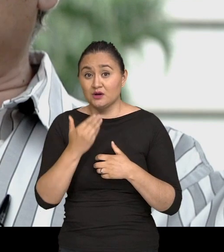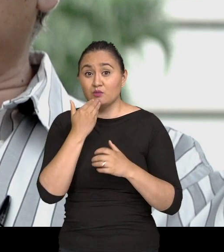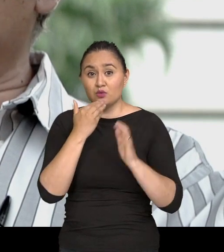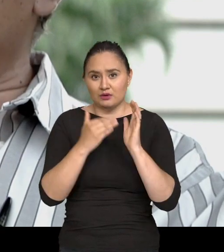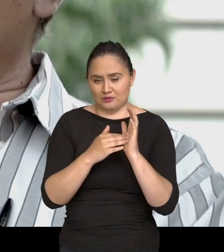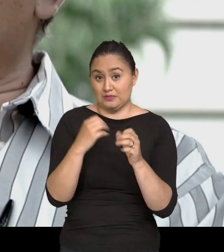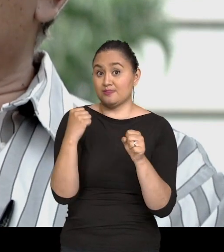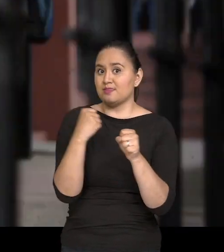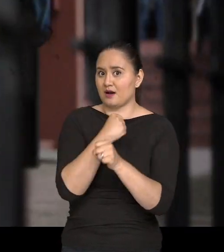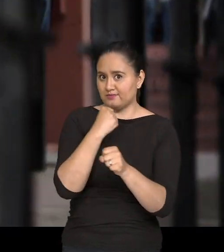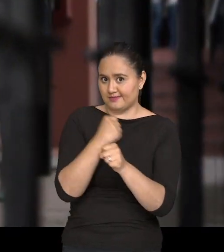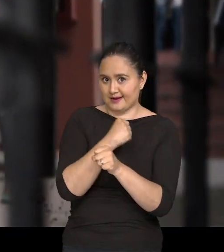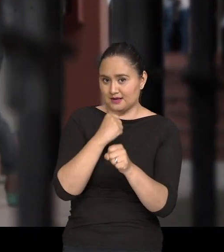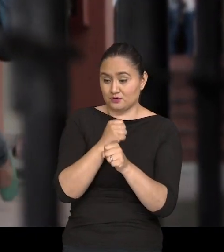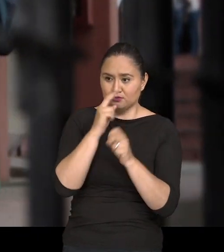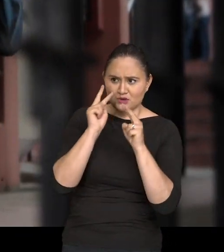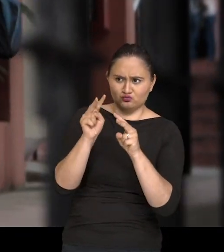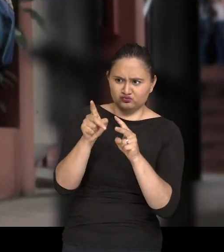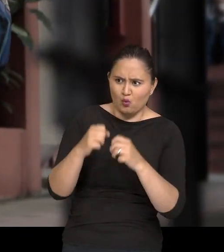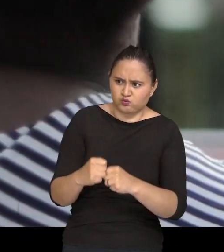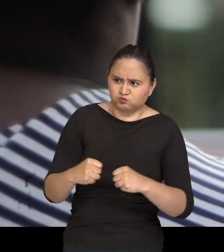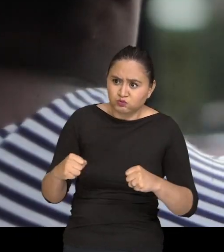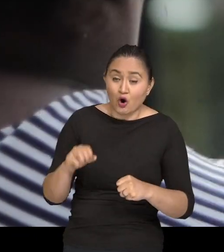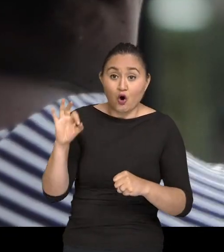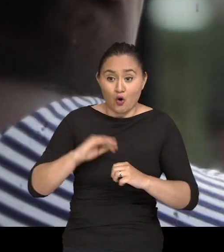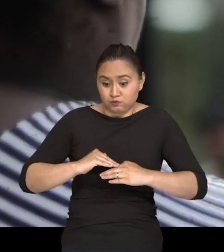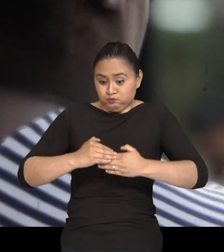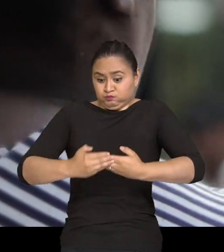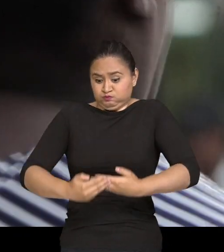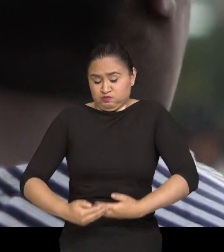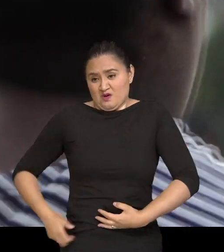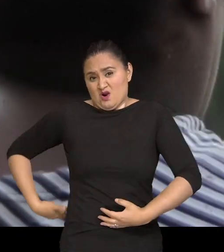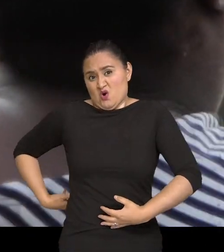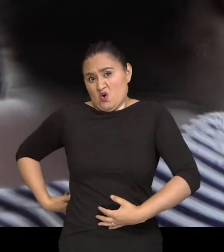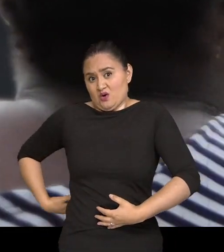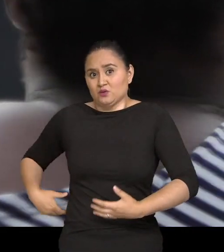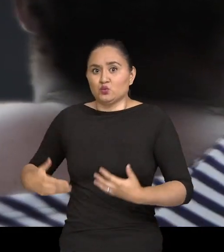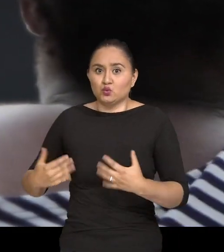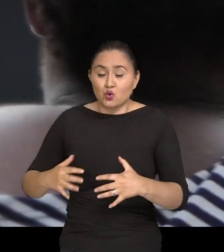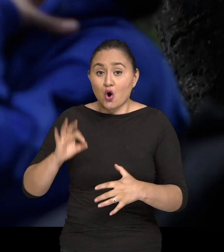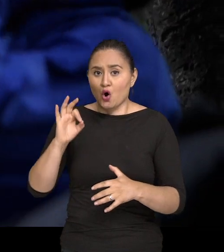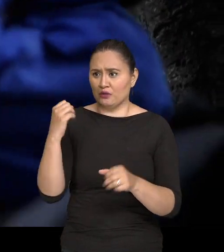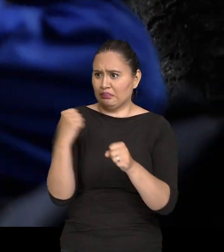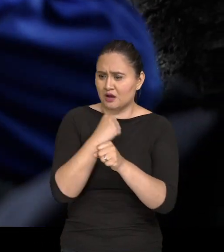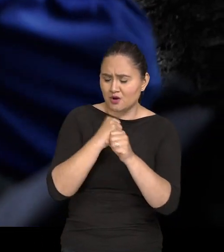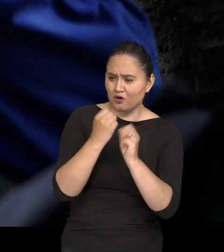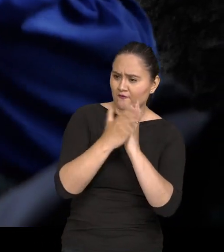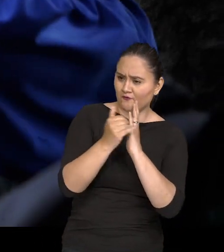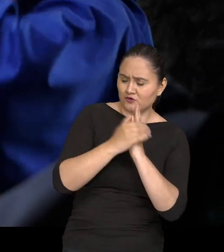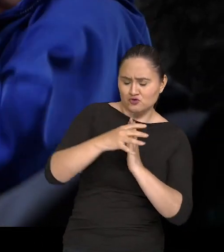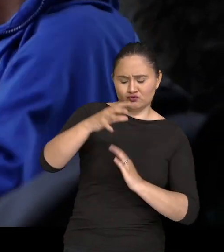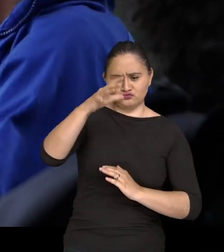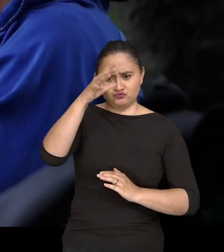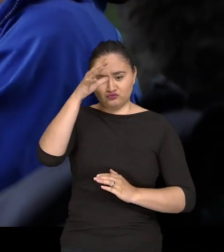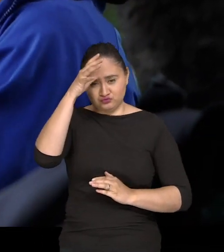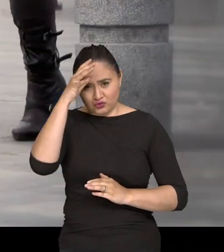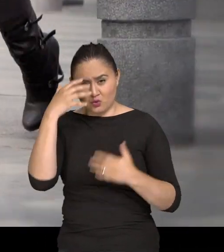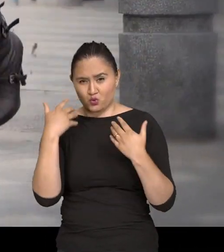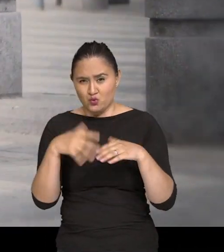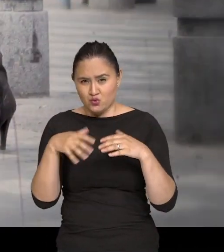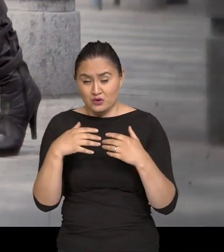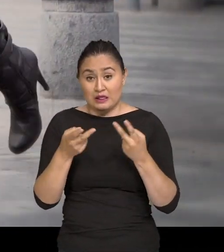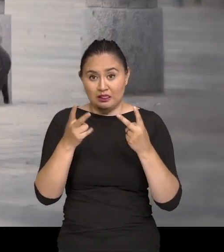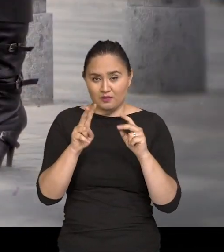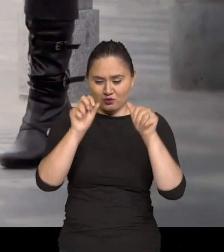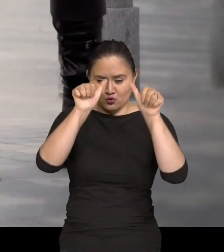cuestiones vinculadas al trabajo a la maternidad tienen que ser competentes y tienen que a su vez